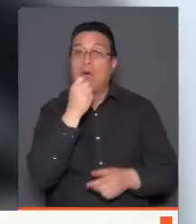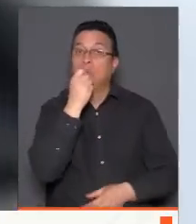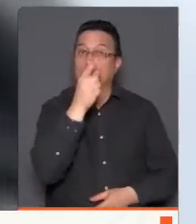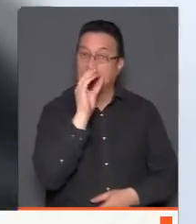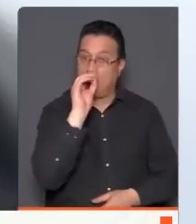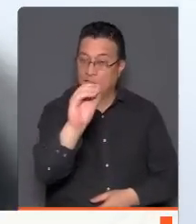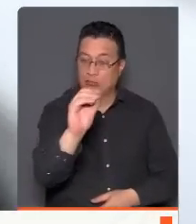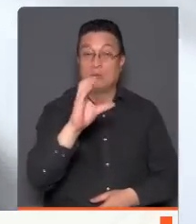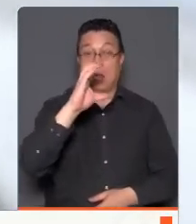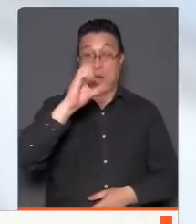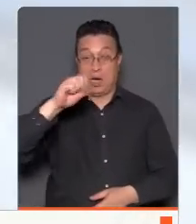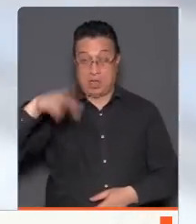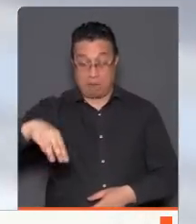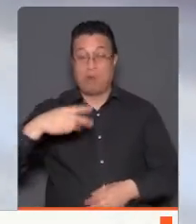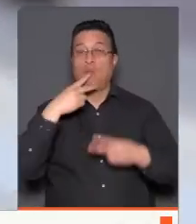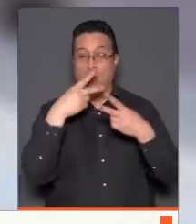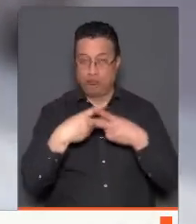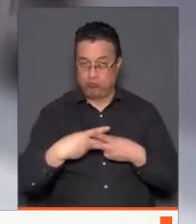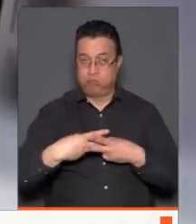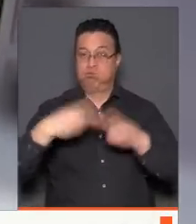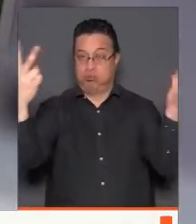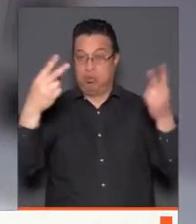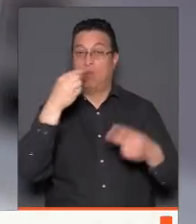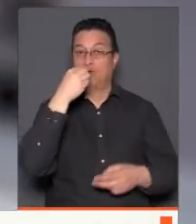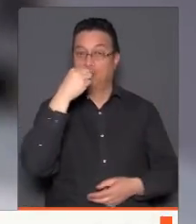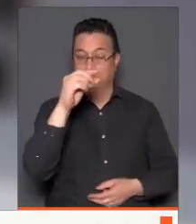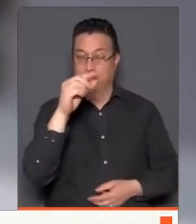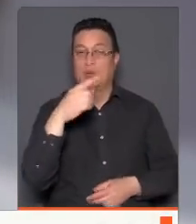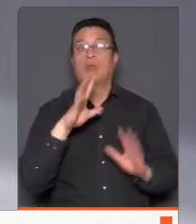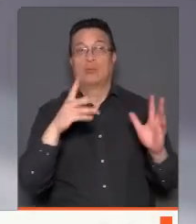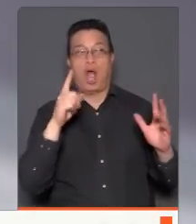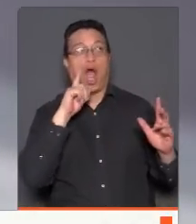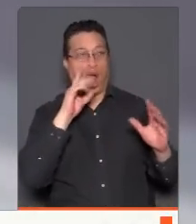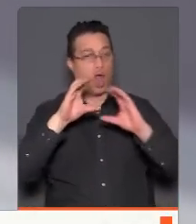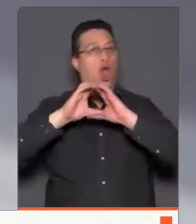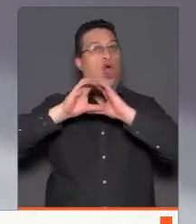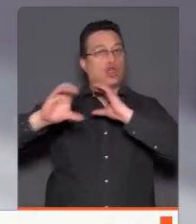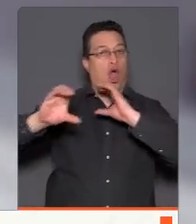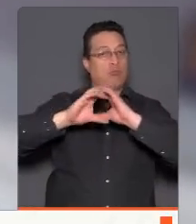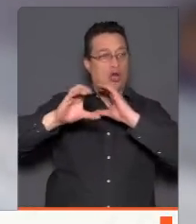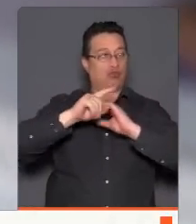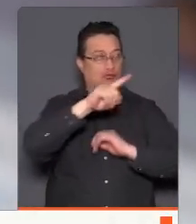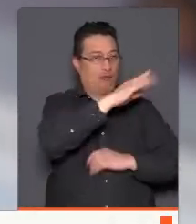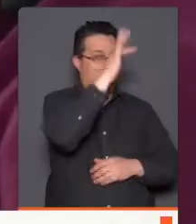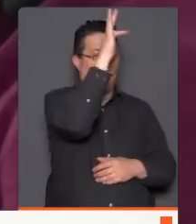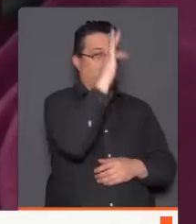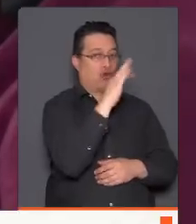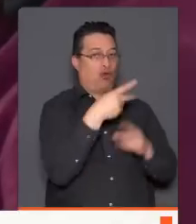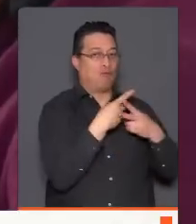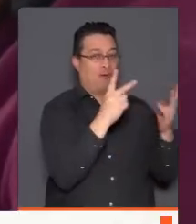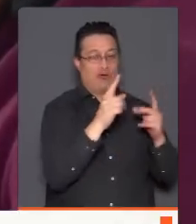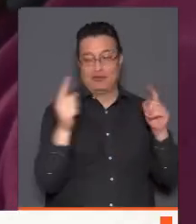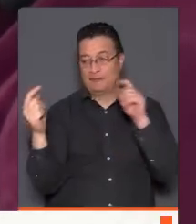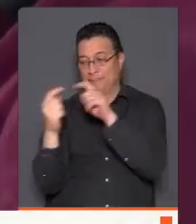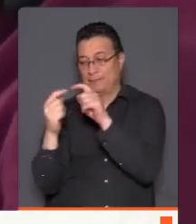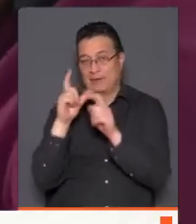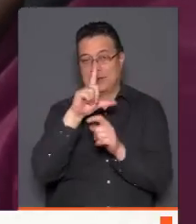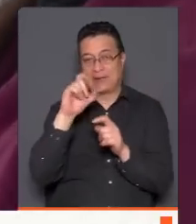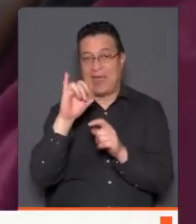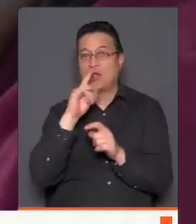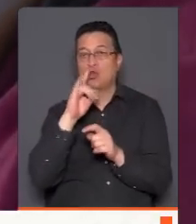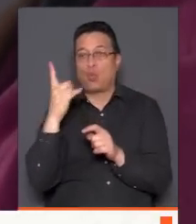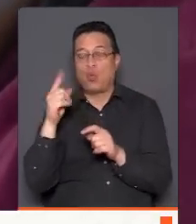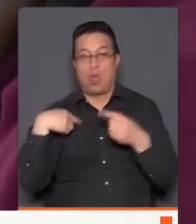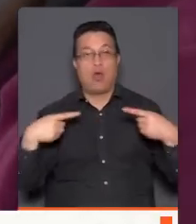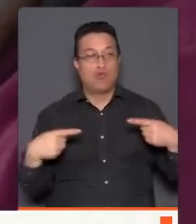cántara a conocer públicamente los próximos días otras supuestas comunicaciones de funcionarios públicos con jay tool esto luego de la tensión en el